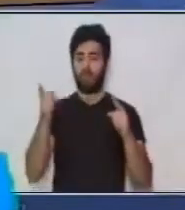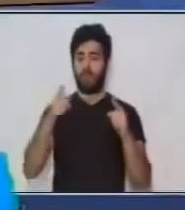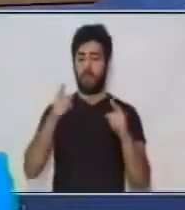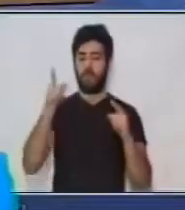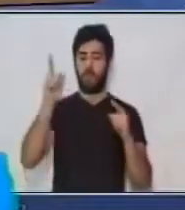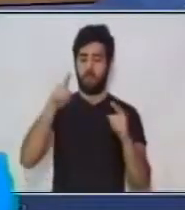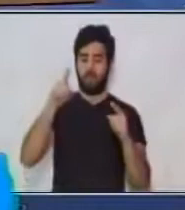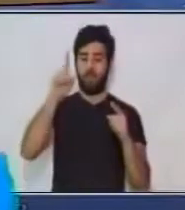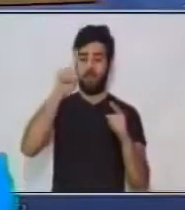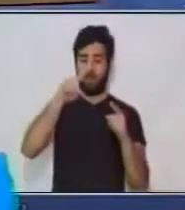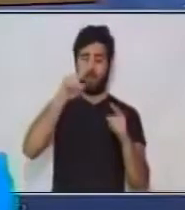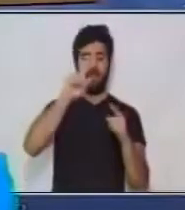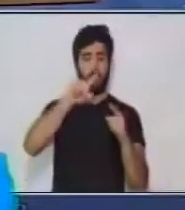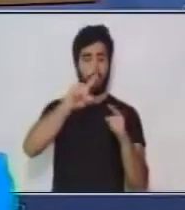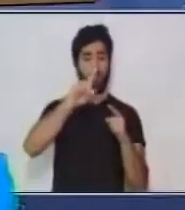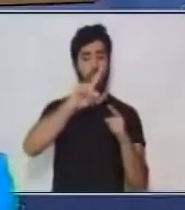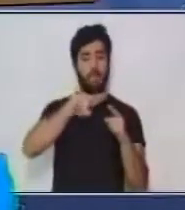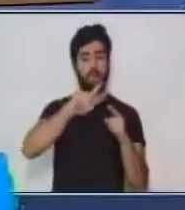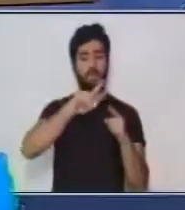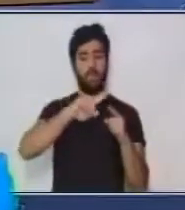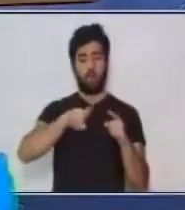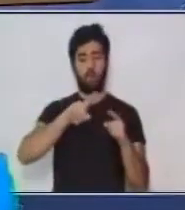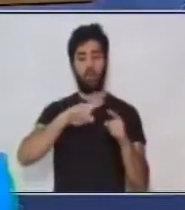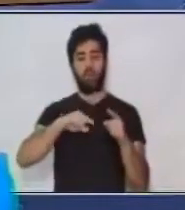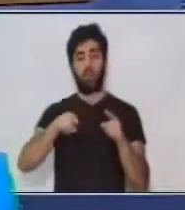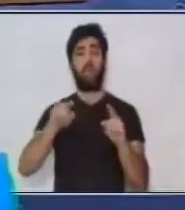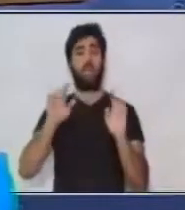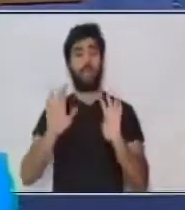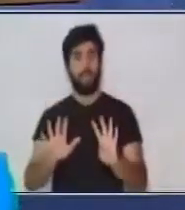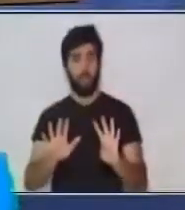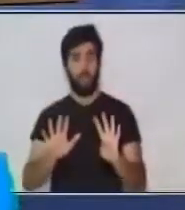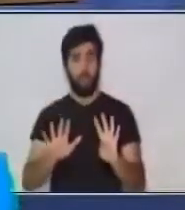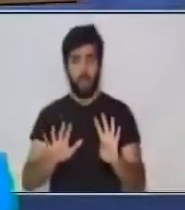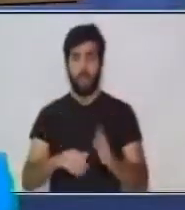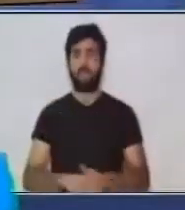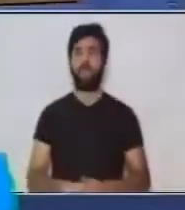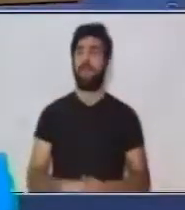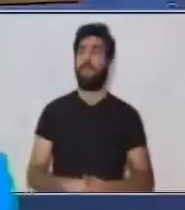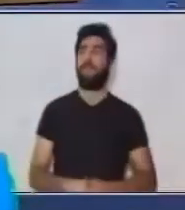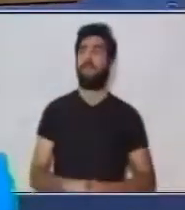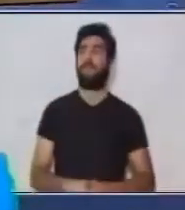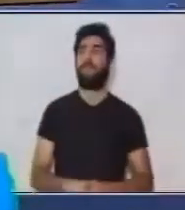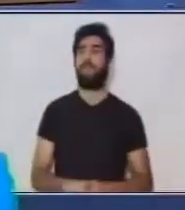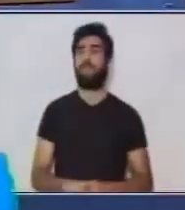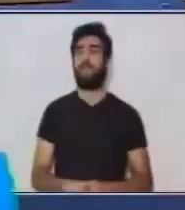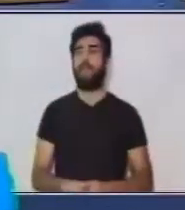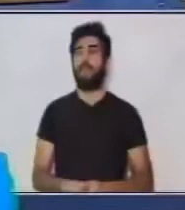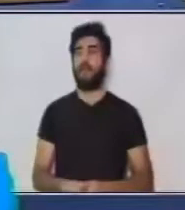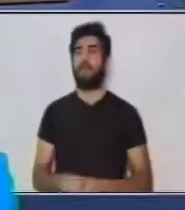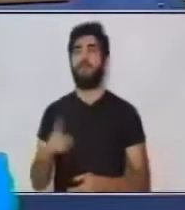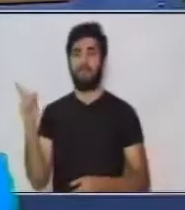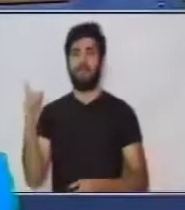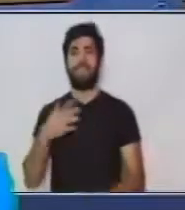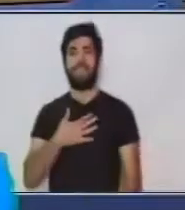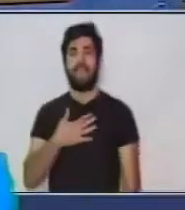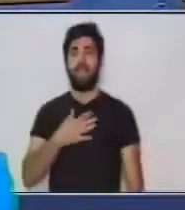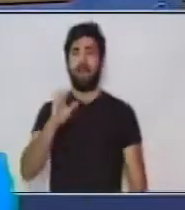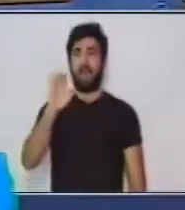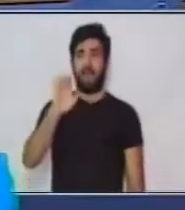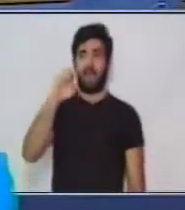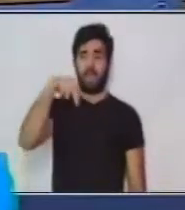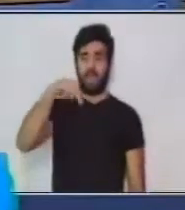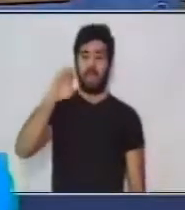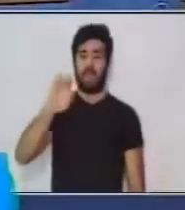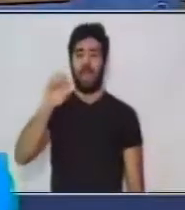3, 4, 5, 6, 7, 8 y 9 lados. Entonces es un